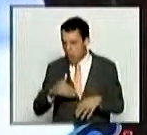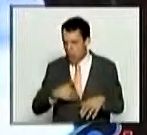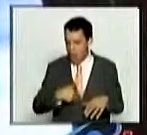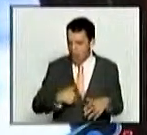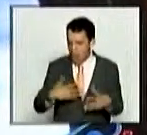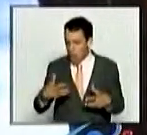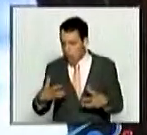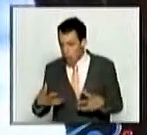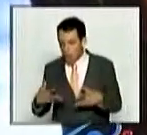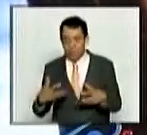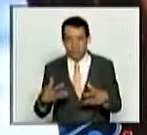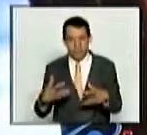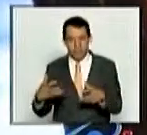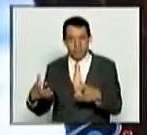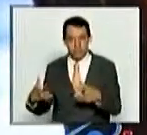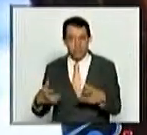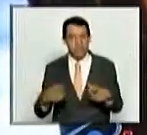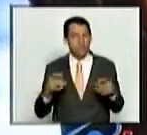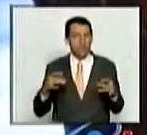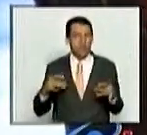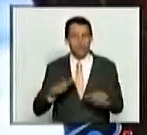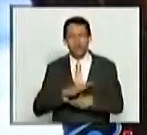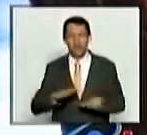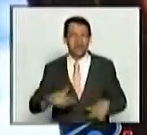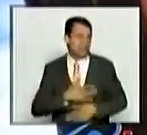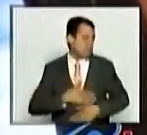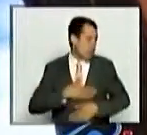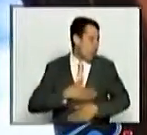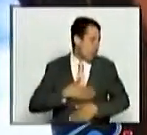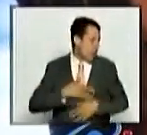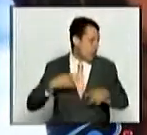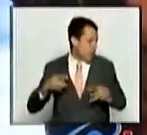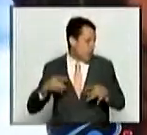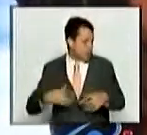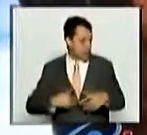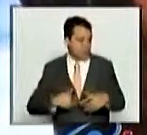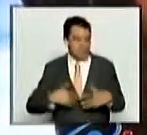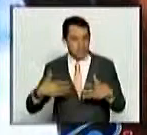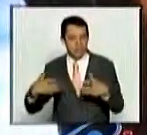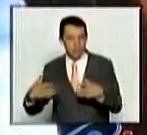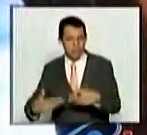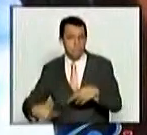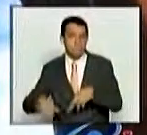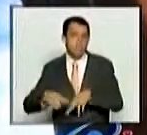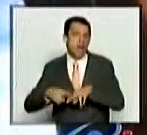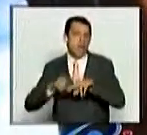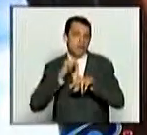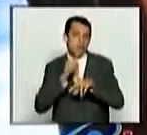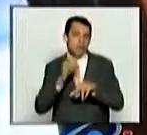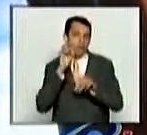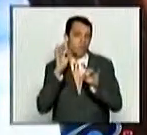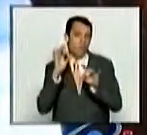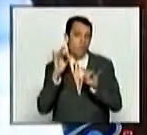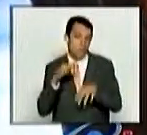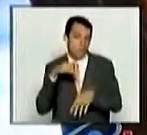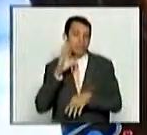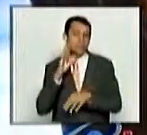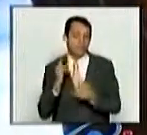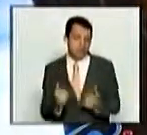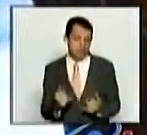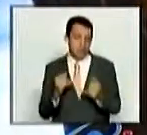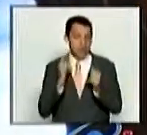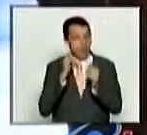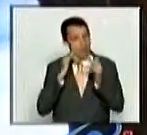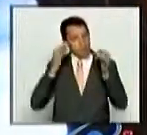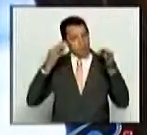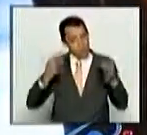esa necesidad de querernos liberar del dolor, y entre más ansiosos estamos frente al dolor, el dolor aumenta mucho más. Entonces trabajamos esos